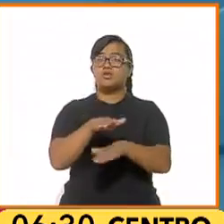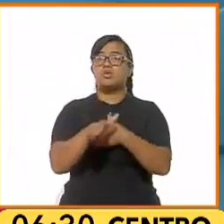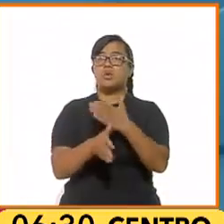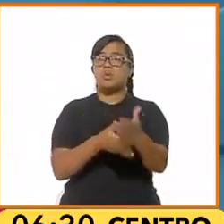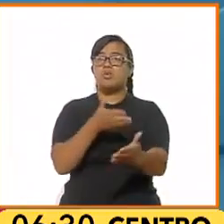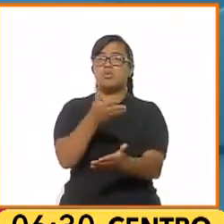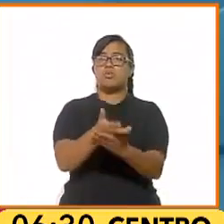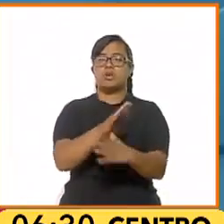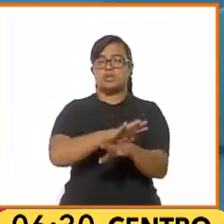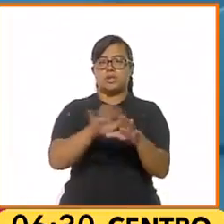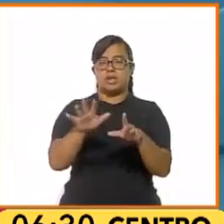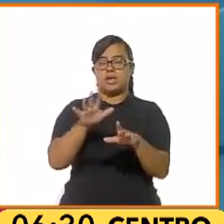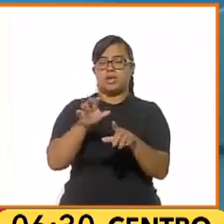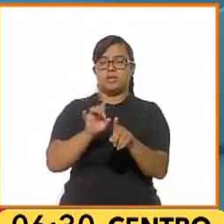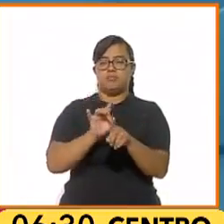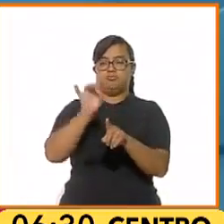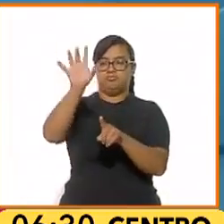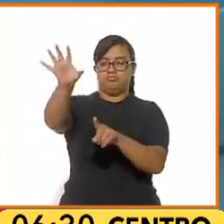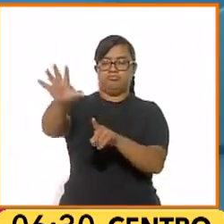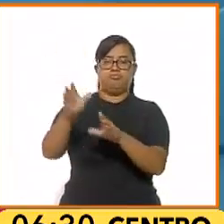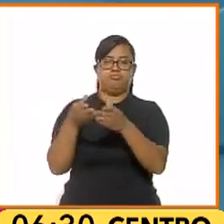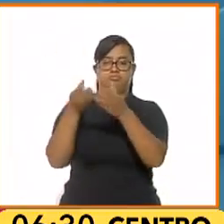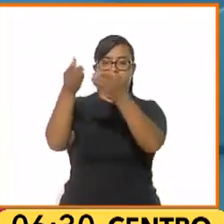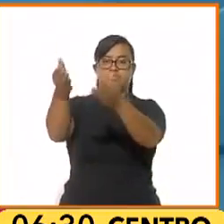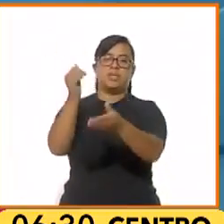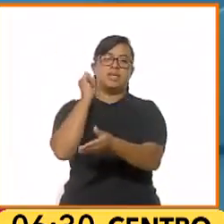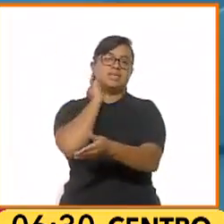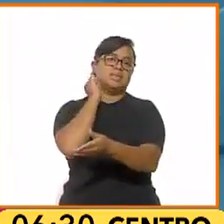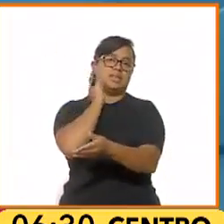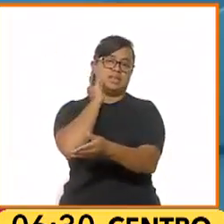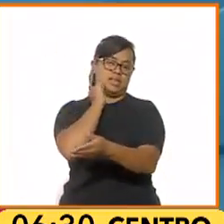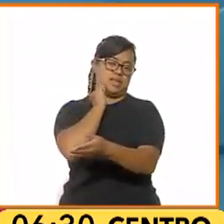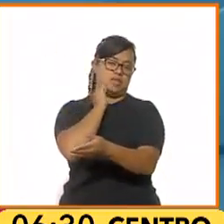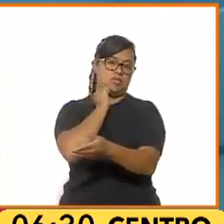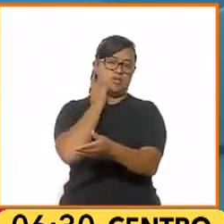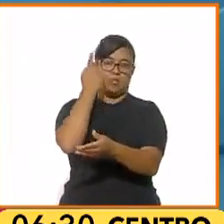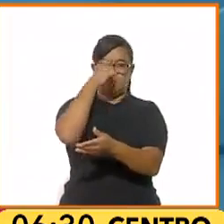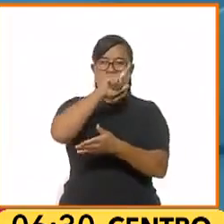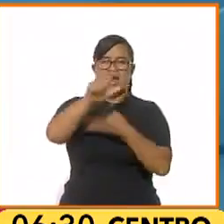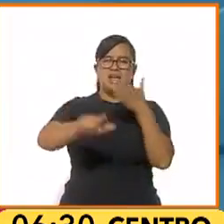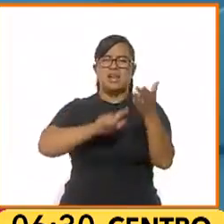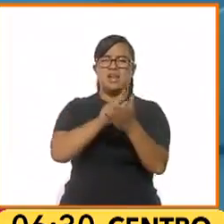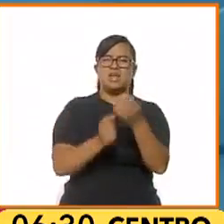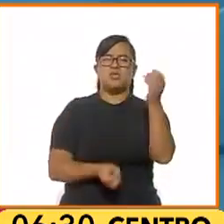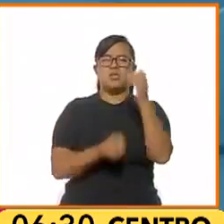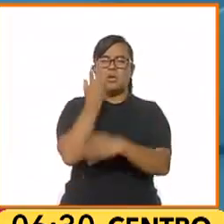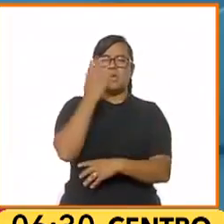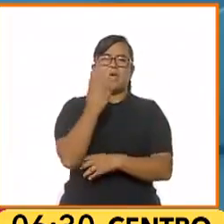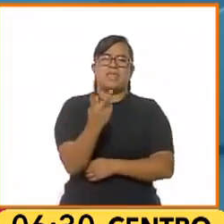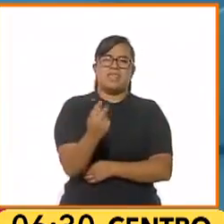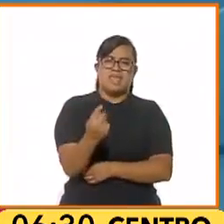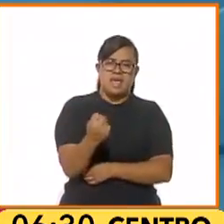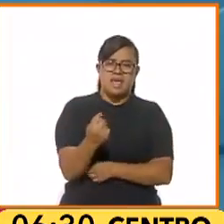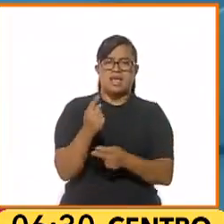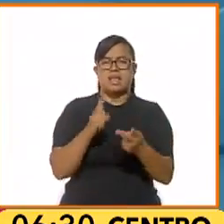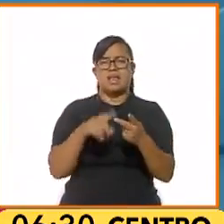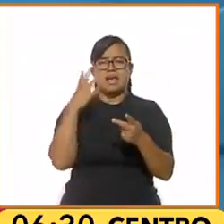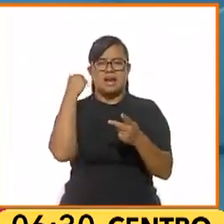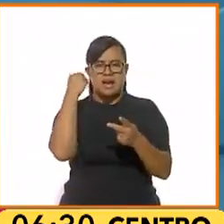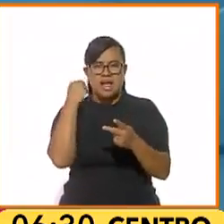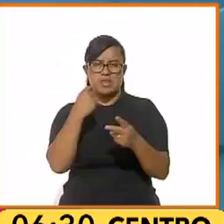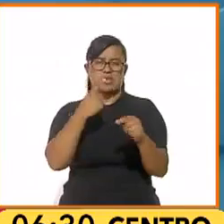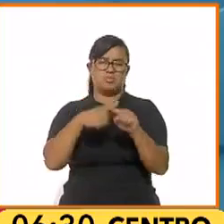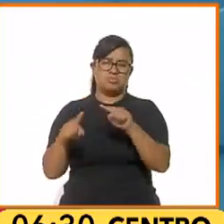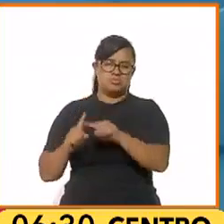ya fue enviada al Senado de la República, a la Ley de Telecomunicaciones, pues una propuesta, senador, de más